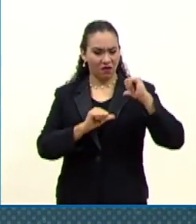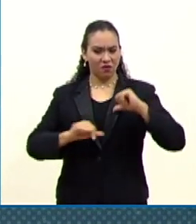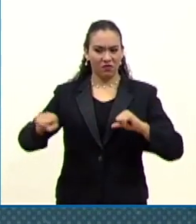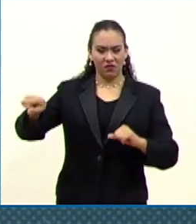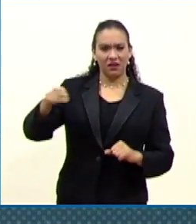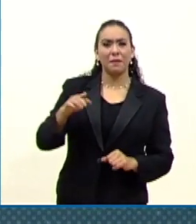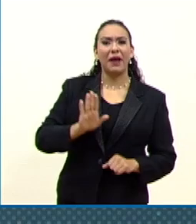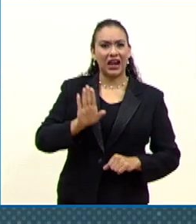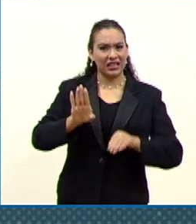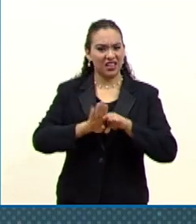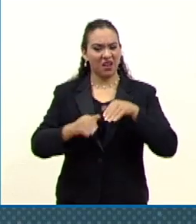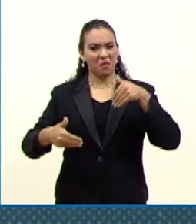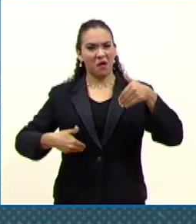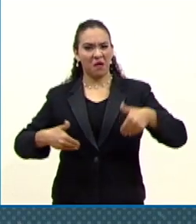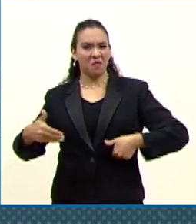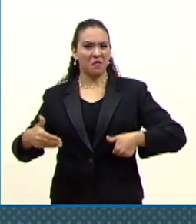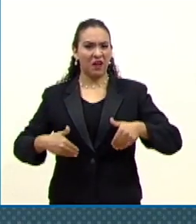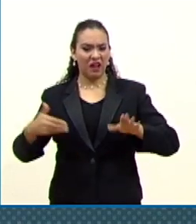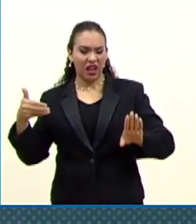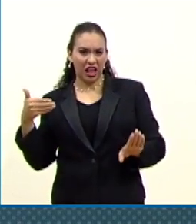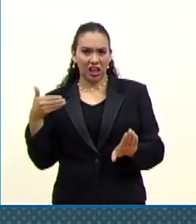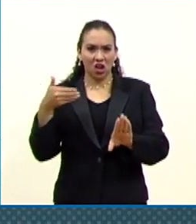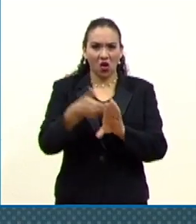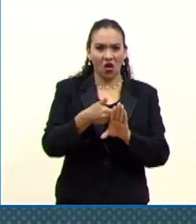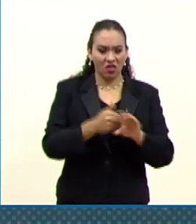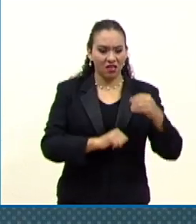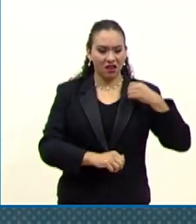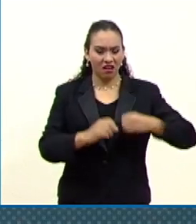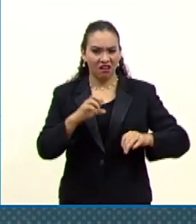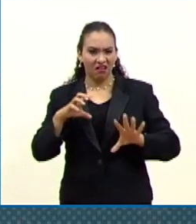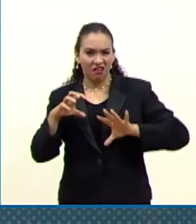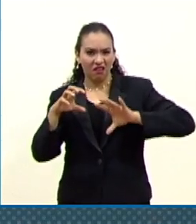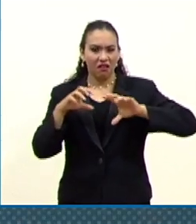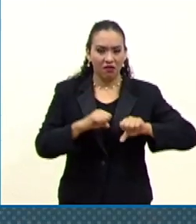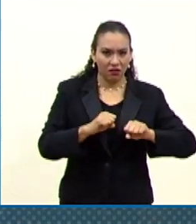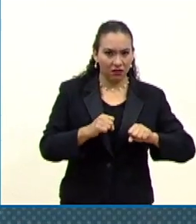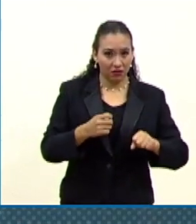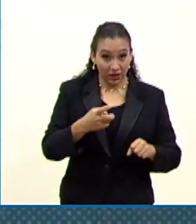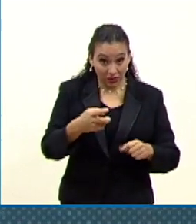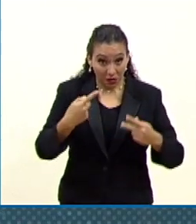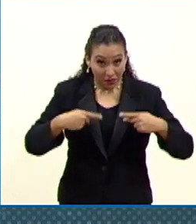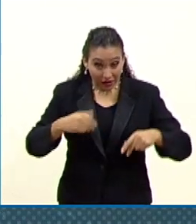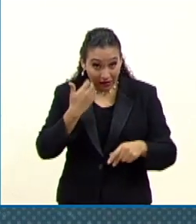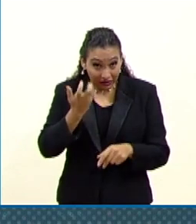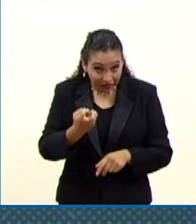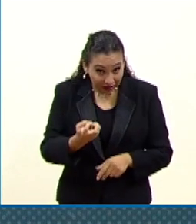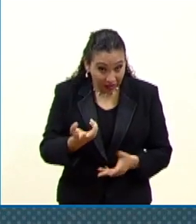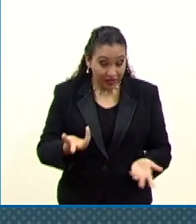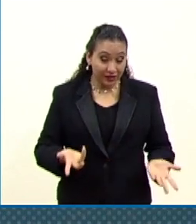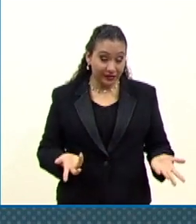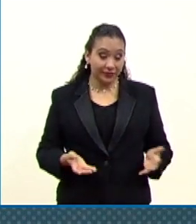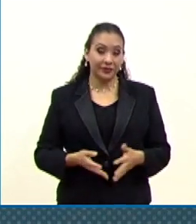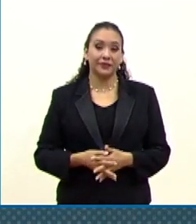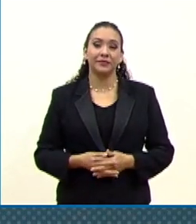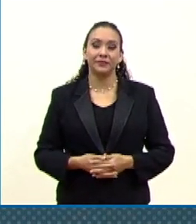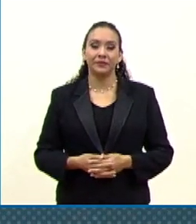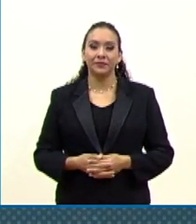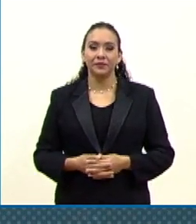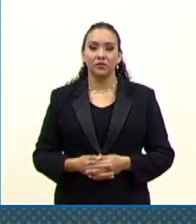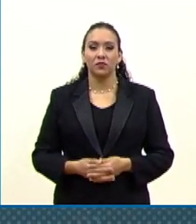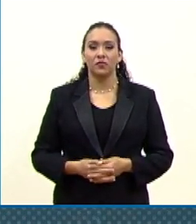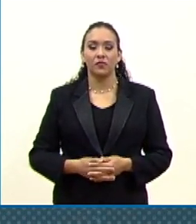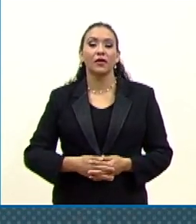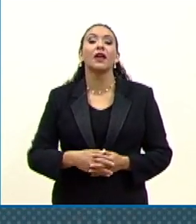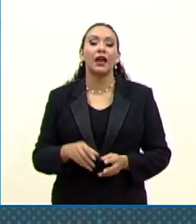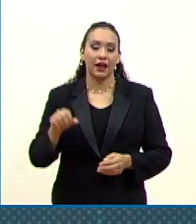voluntad genuina del pueblo sabio y su cristalización en un destino manifiesto. Durante la